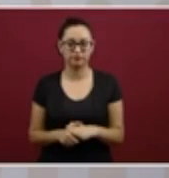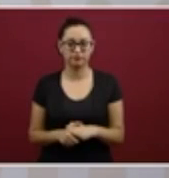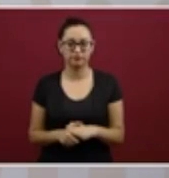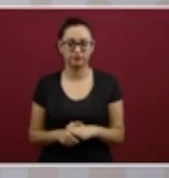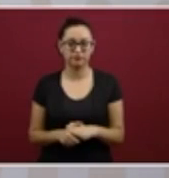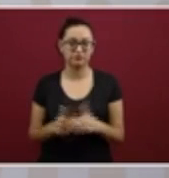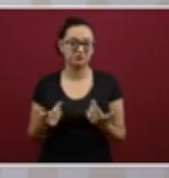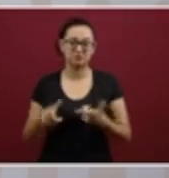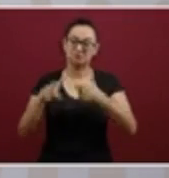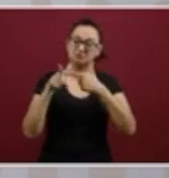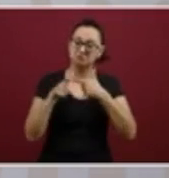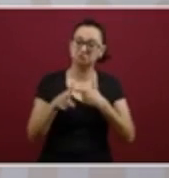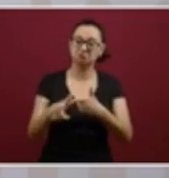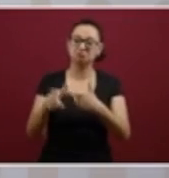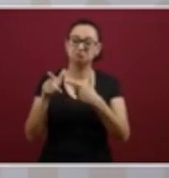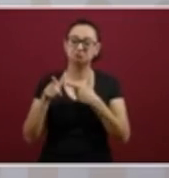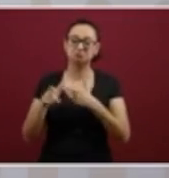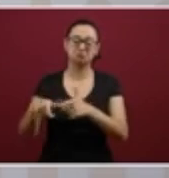se siga